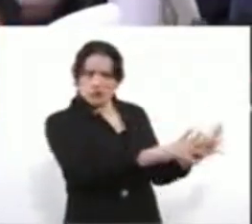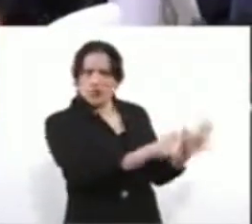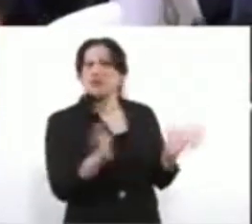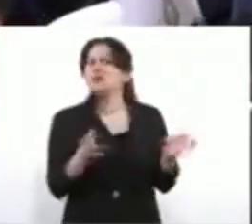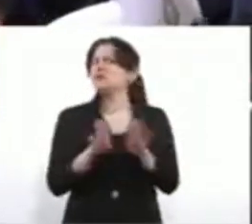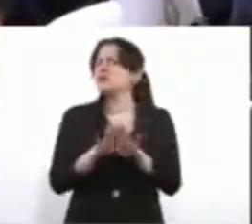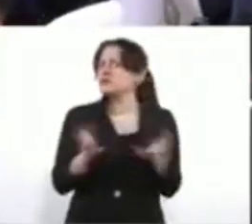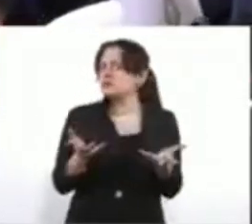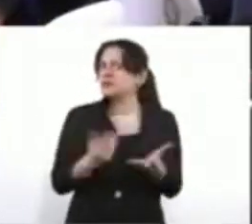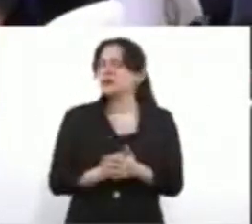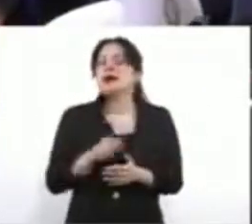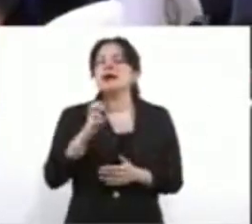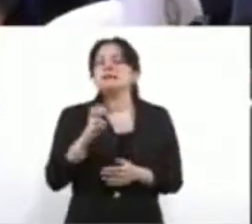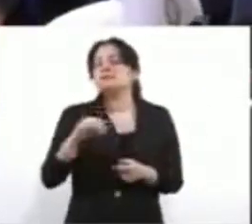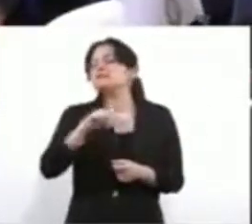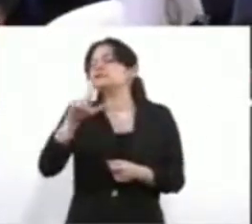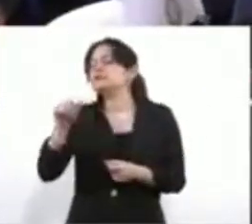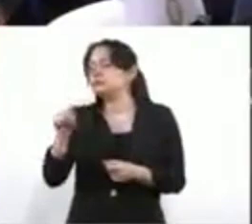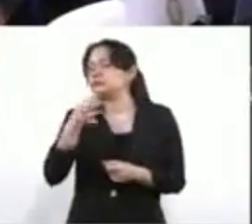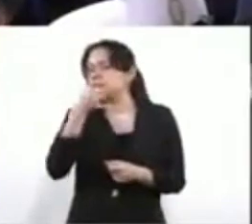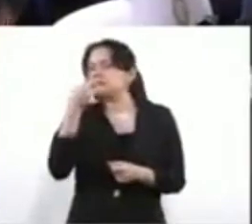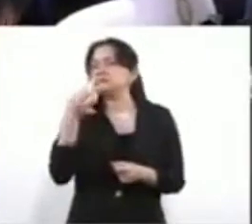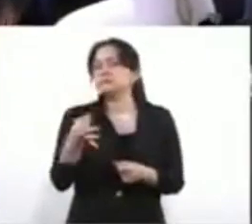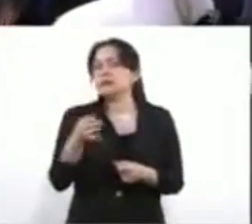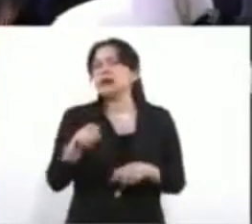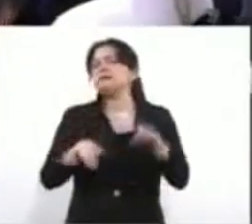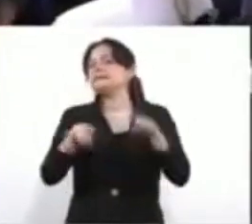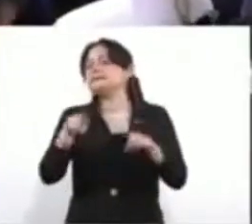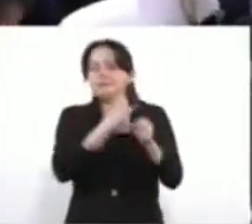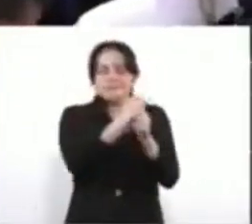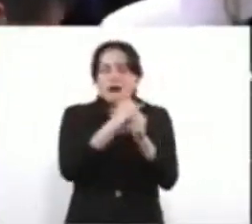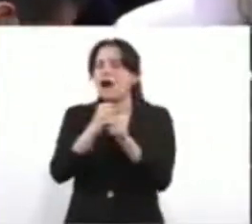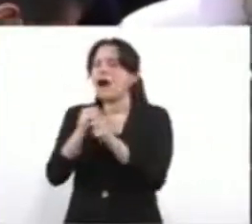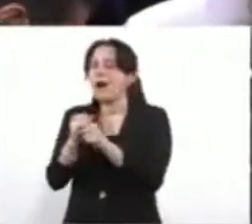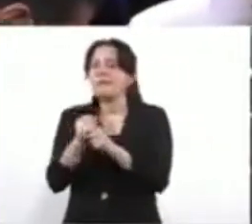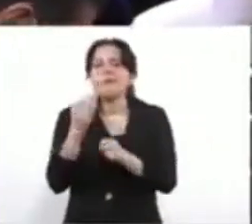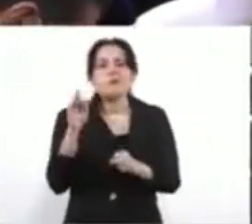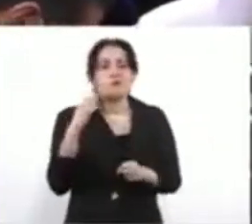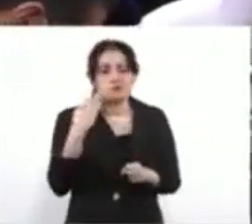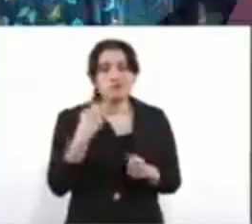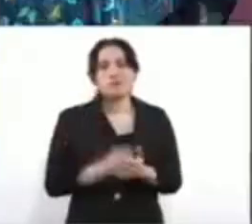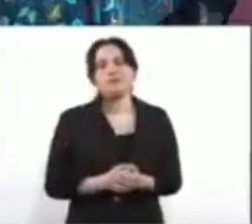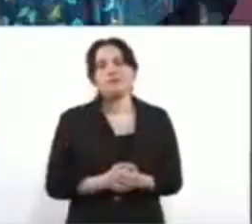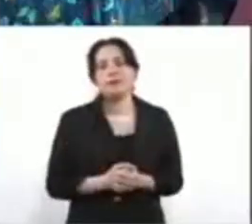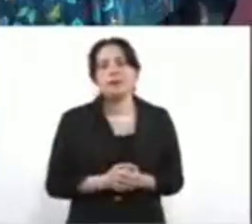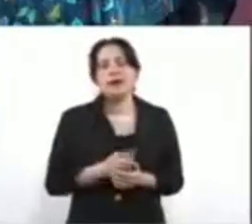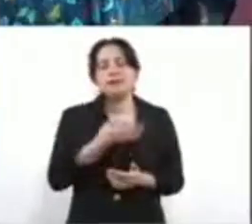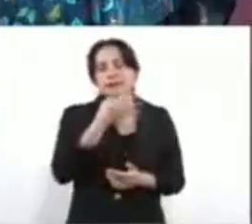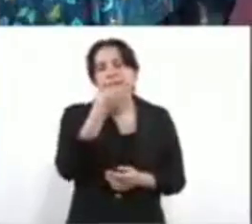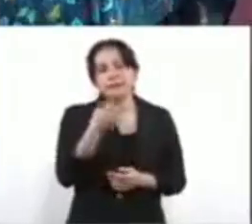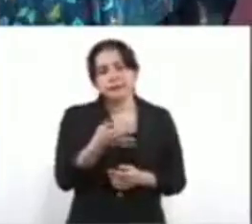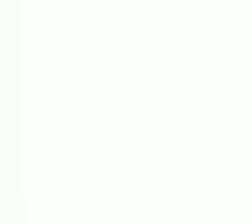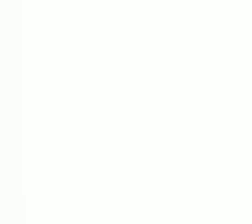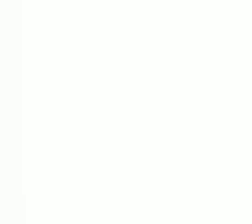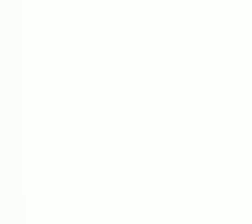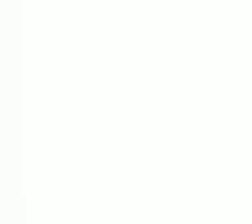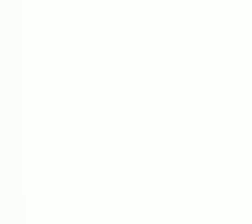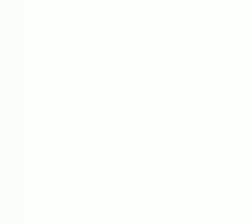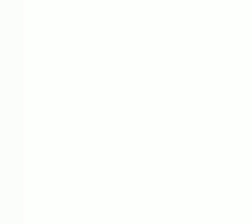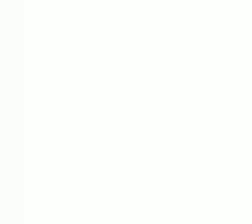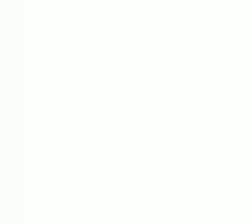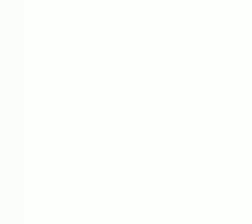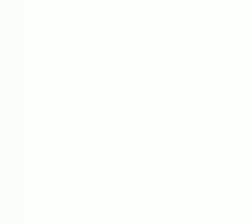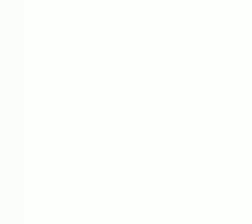con estas detenciones y las declaraciones que obtenga la propia Fiscalía General de Justicia, podremos determinar si tienen alguna relación con alguna otra célula criminal.